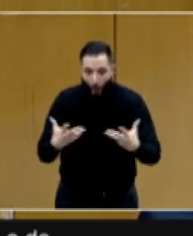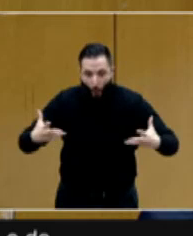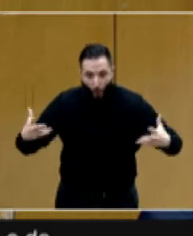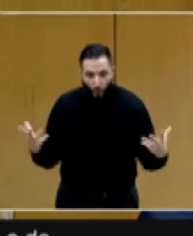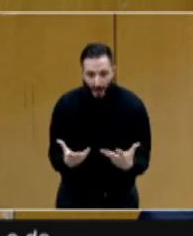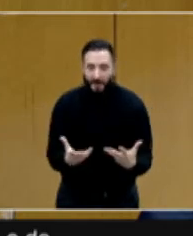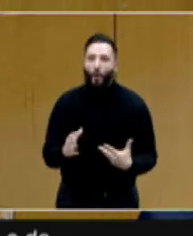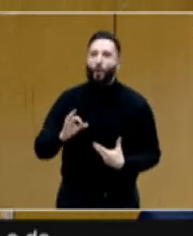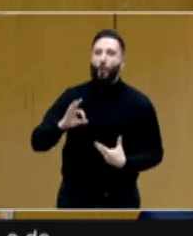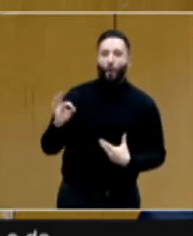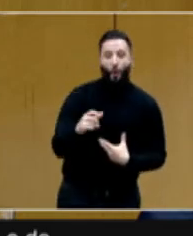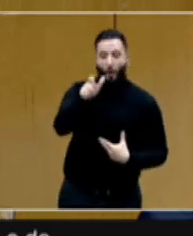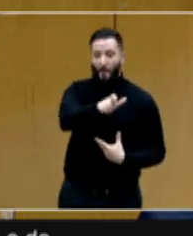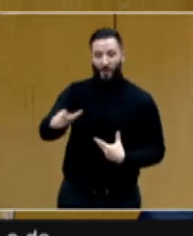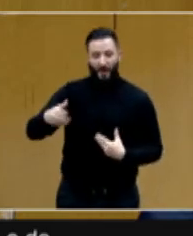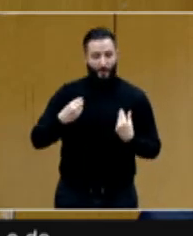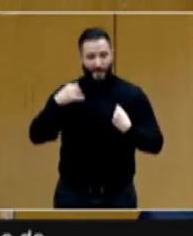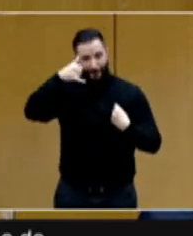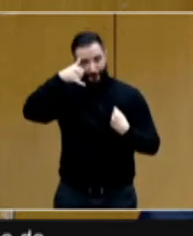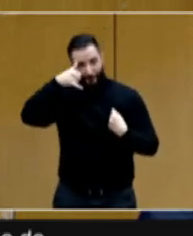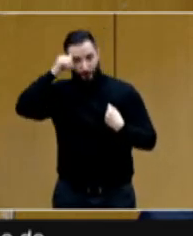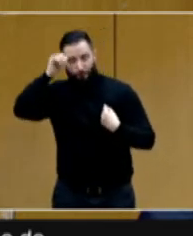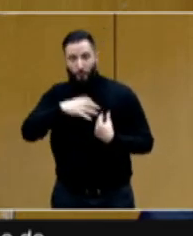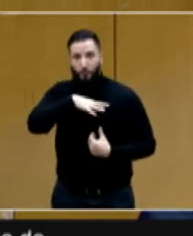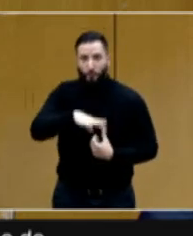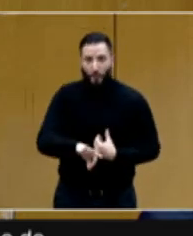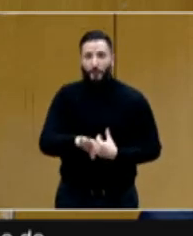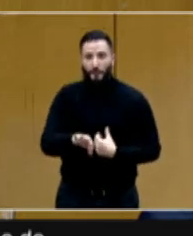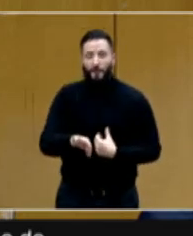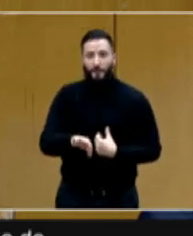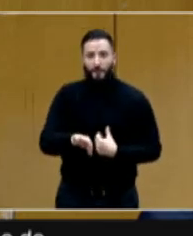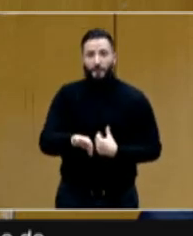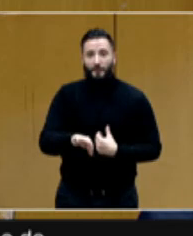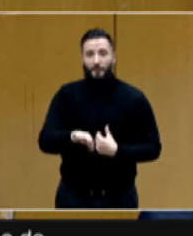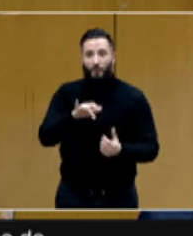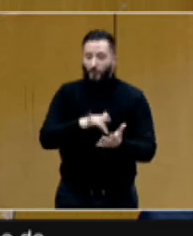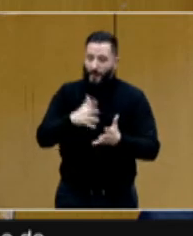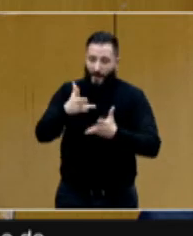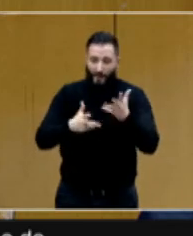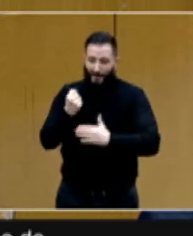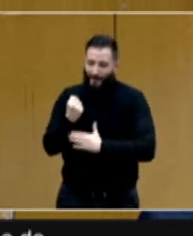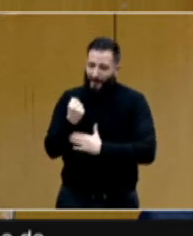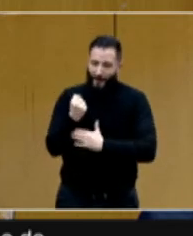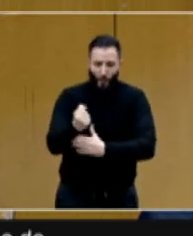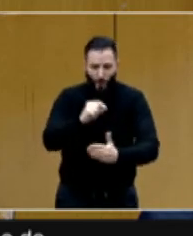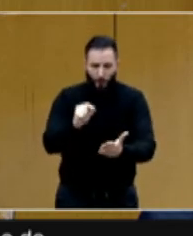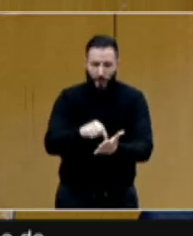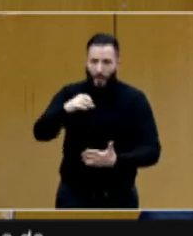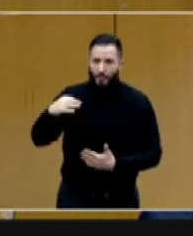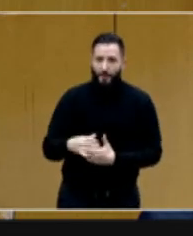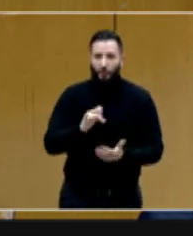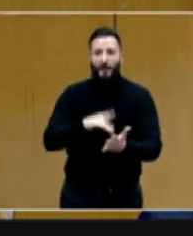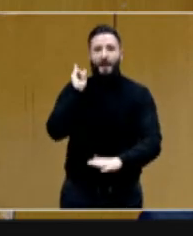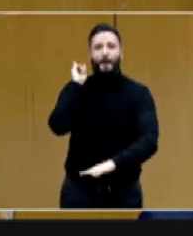para la vida de las personas se puede hacer provisionalmente cargo estas medidas de apoyo a la administración que el mandato de apoyo requiere un informe pericial